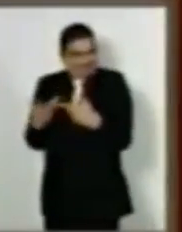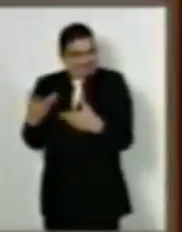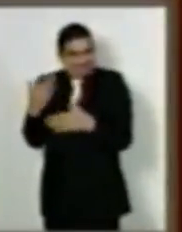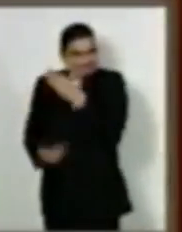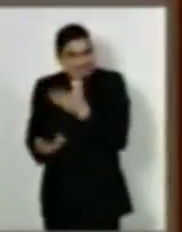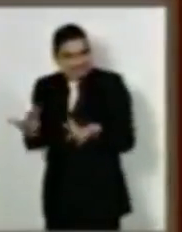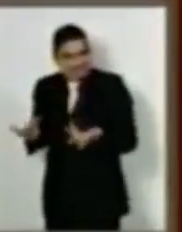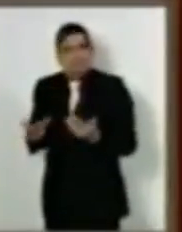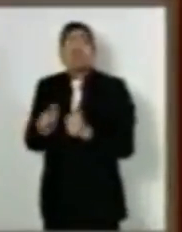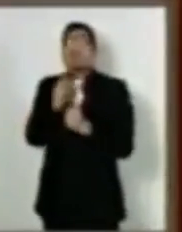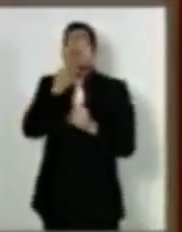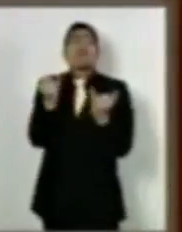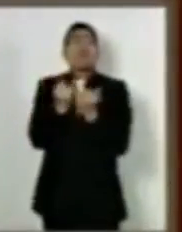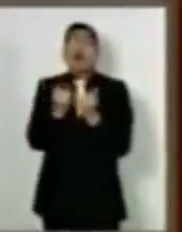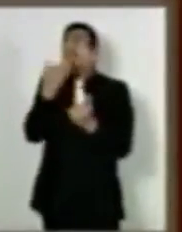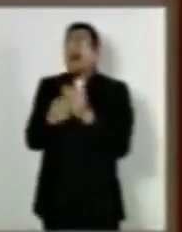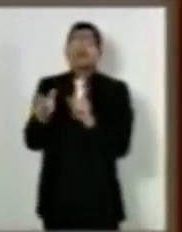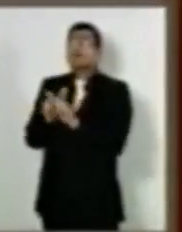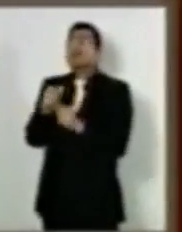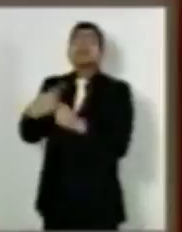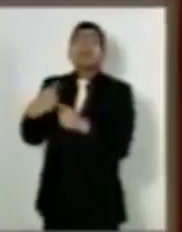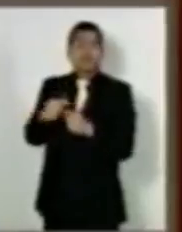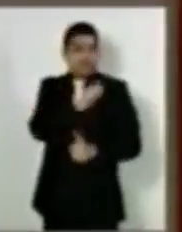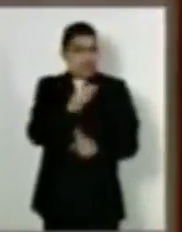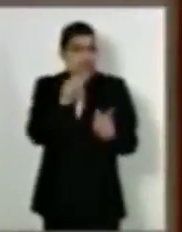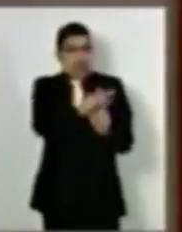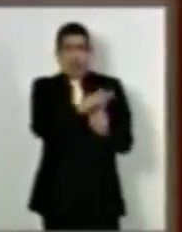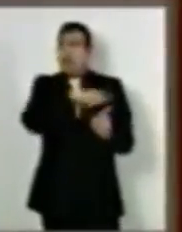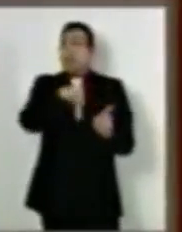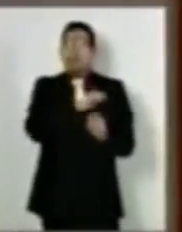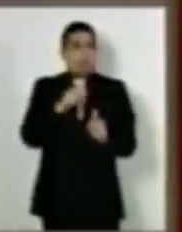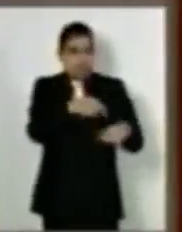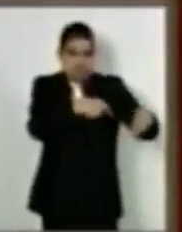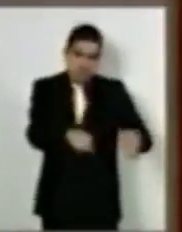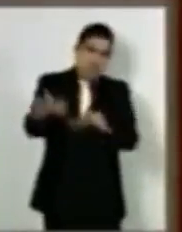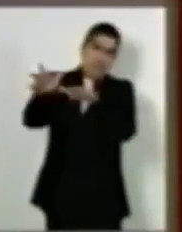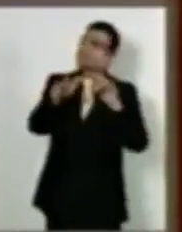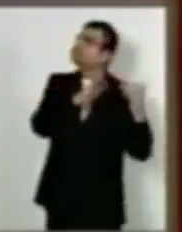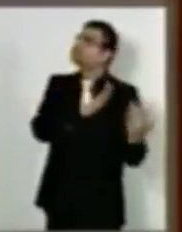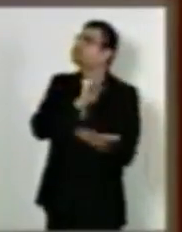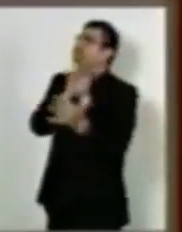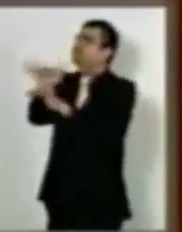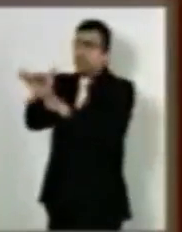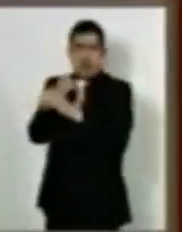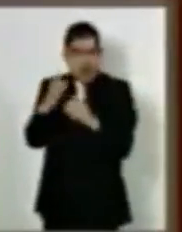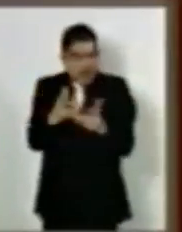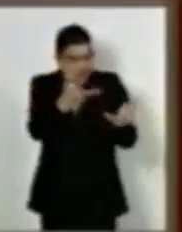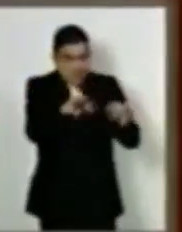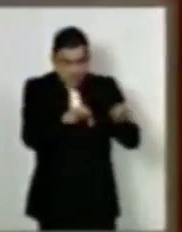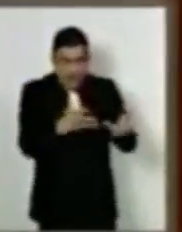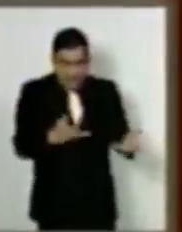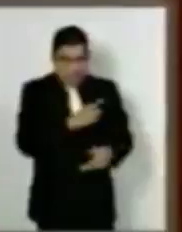también deja en desprotección a las propias Fuerzas Armadas al mandarlas a realizar acciones que no les